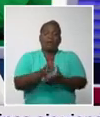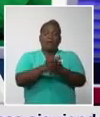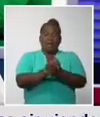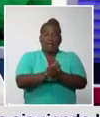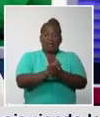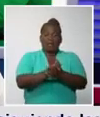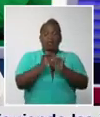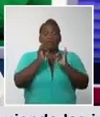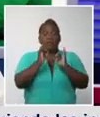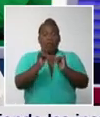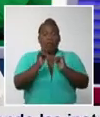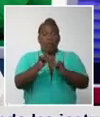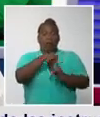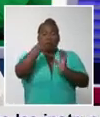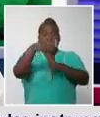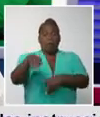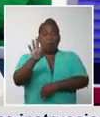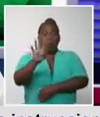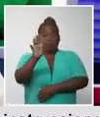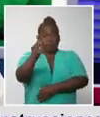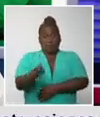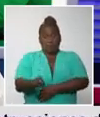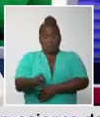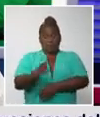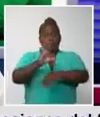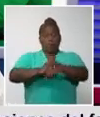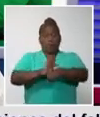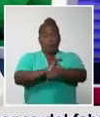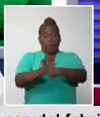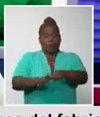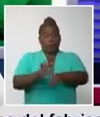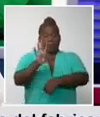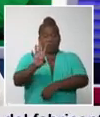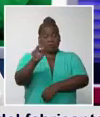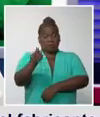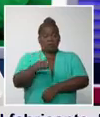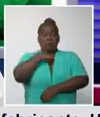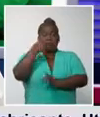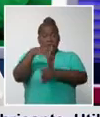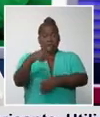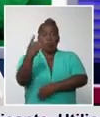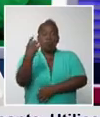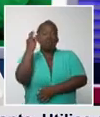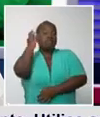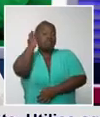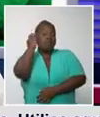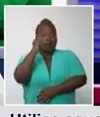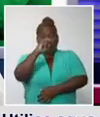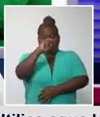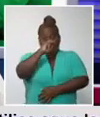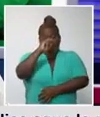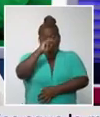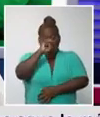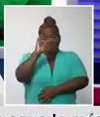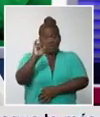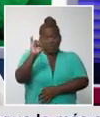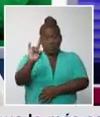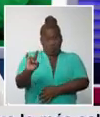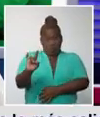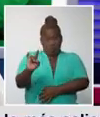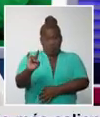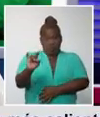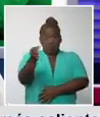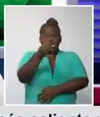4 personas en Cuba con COVID-19. Fallece una señora de 69 años de edad del municipio Centro